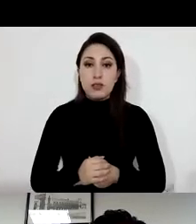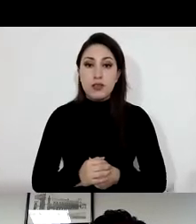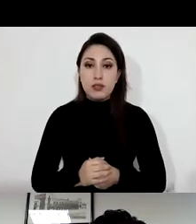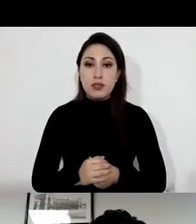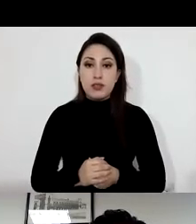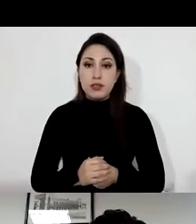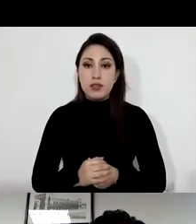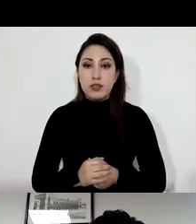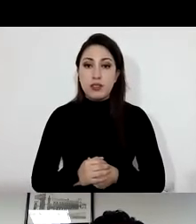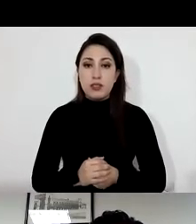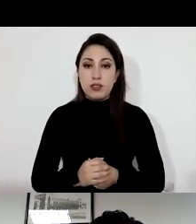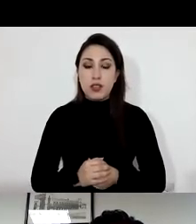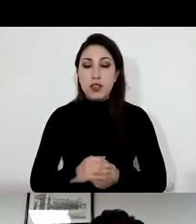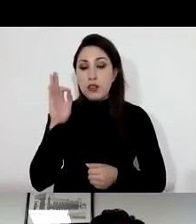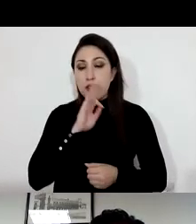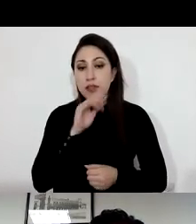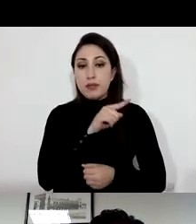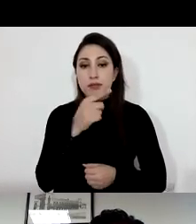del acuerdo hubiera alguna consideración.